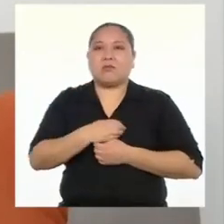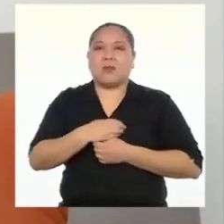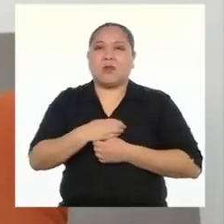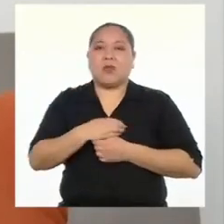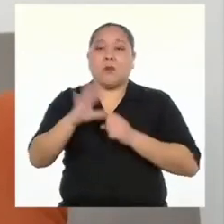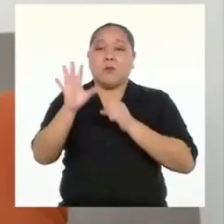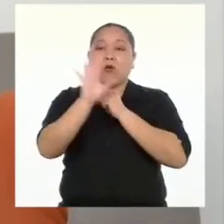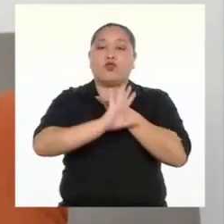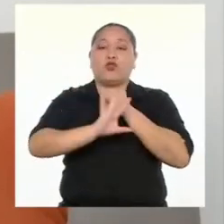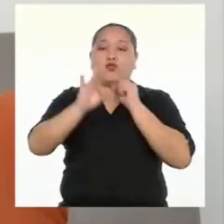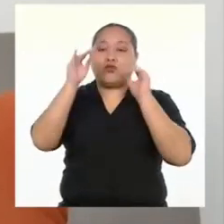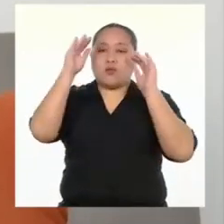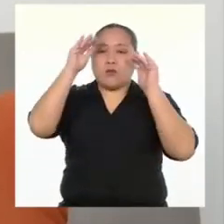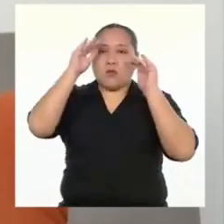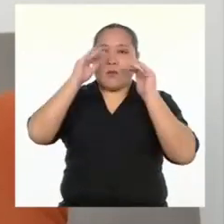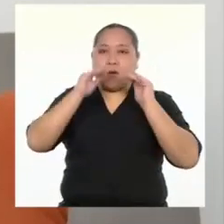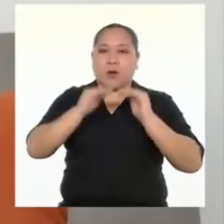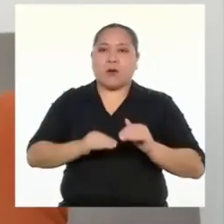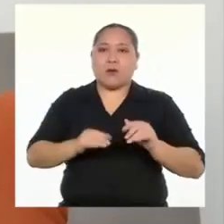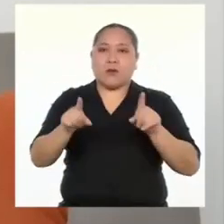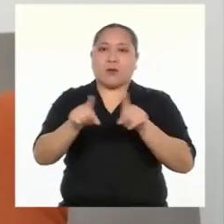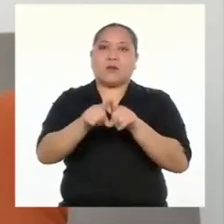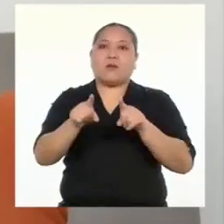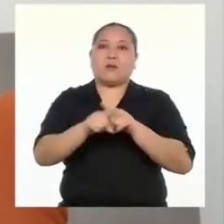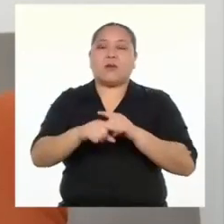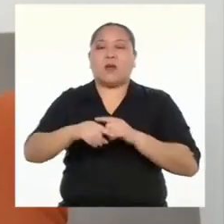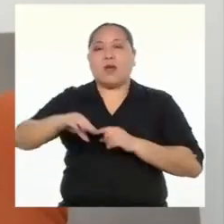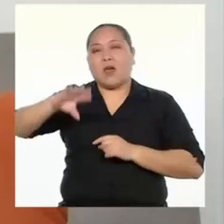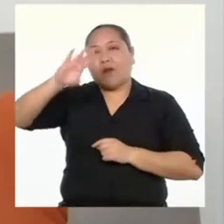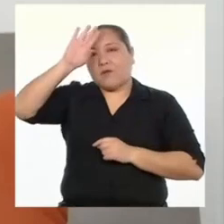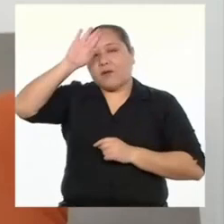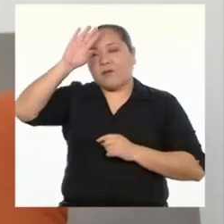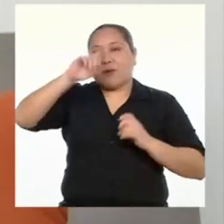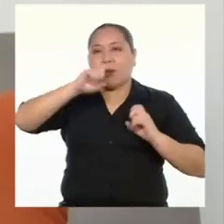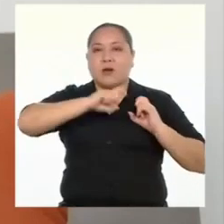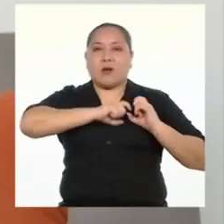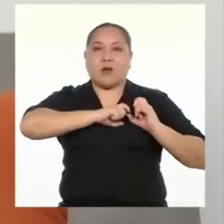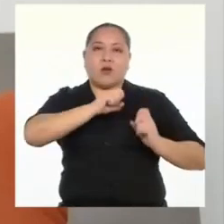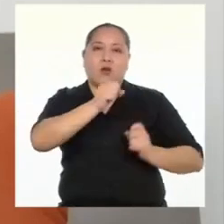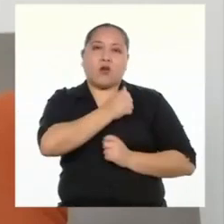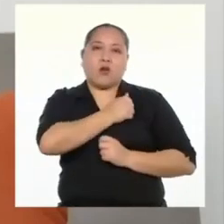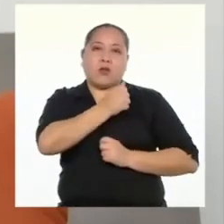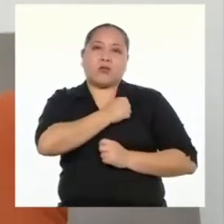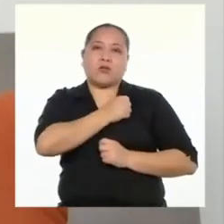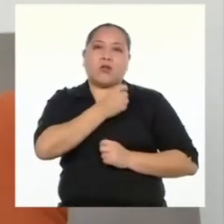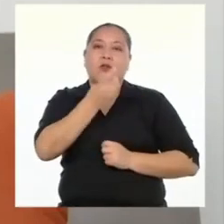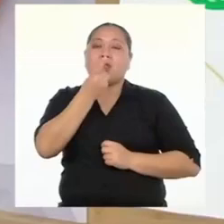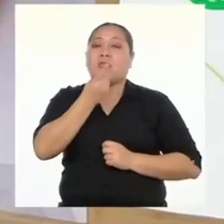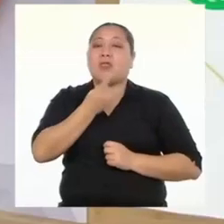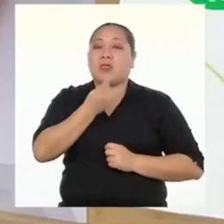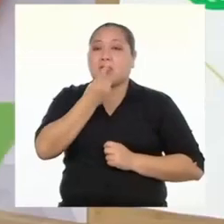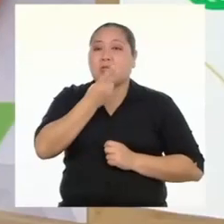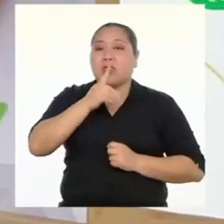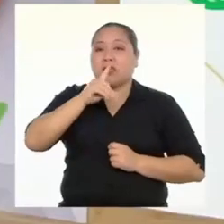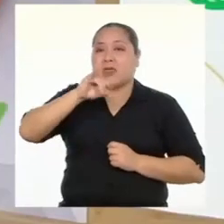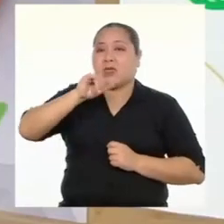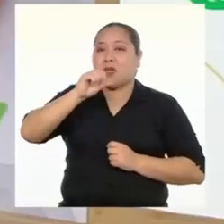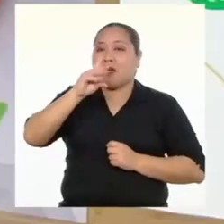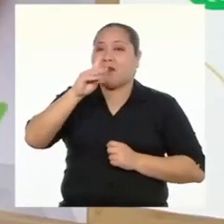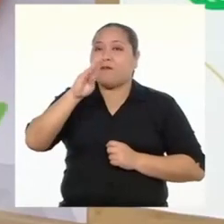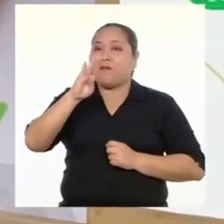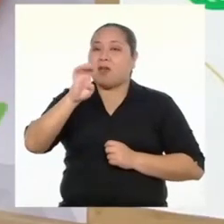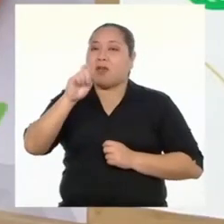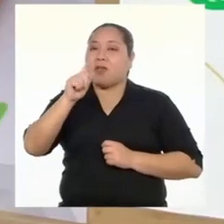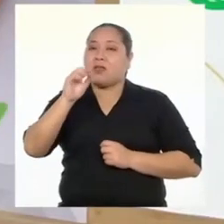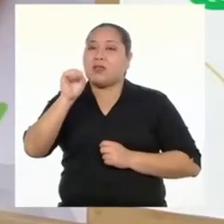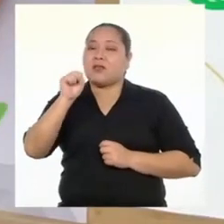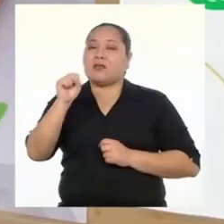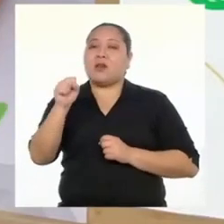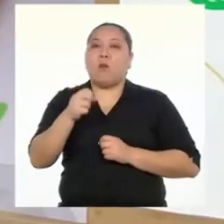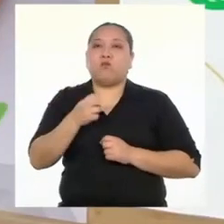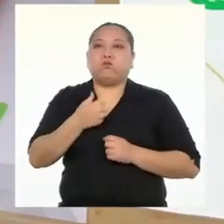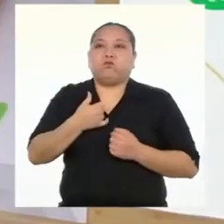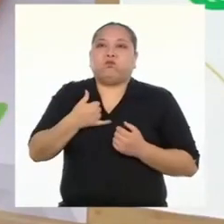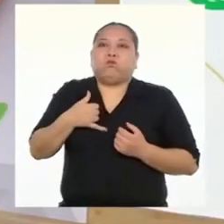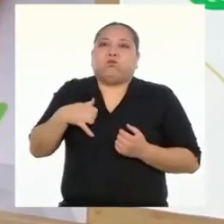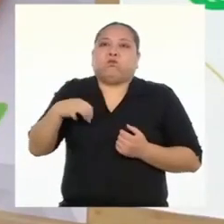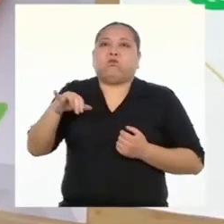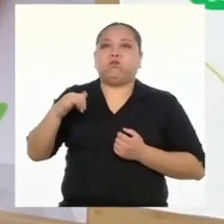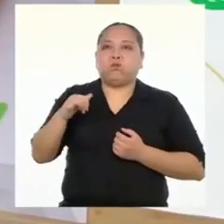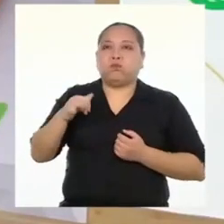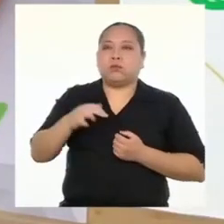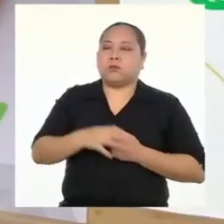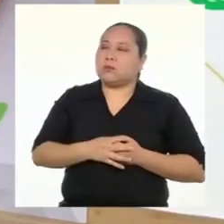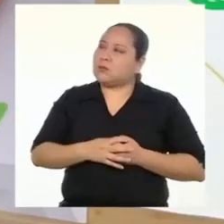bajan y también puedes sufrir de enfermedades del corazón, diabetes y obesidad. En los adolescentes,